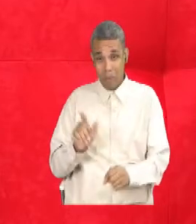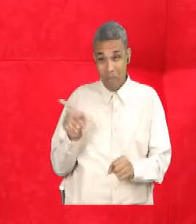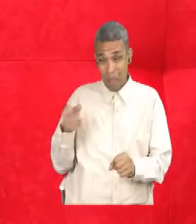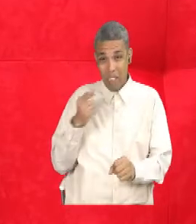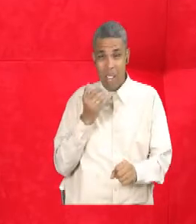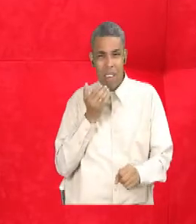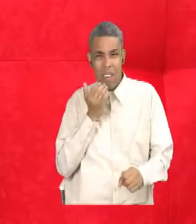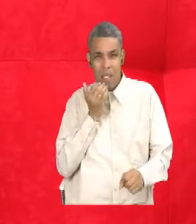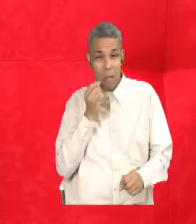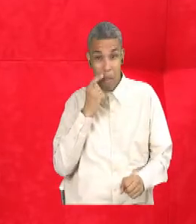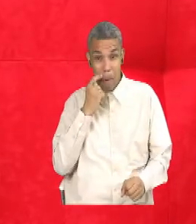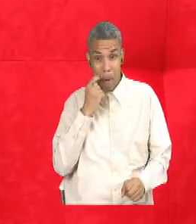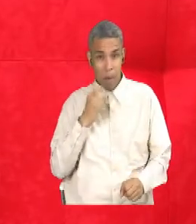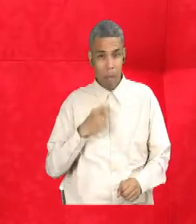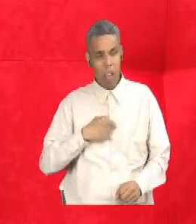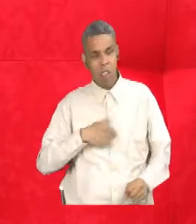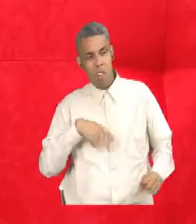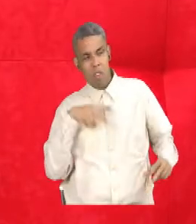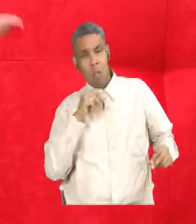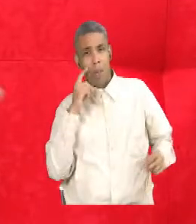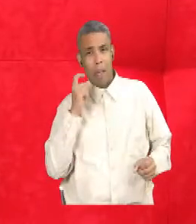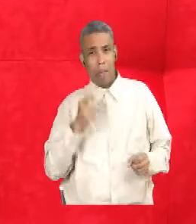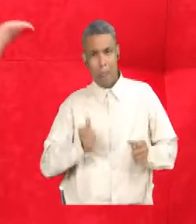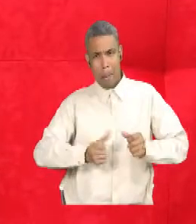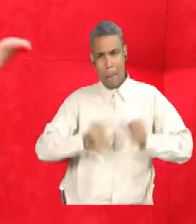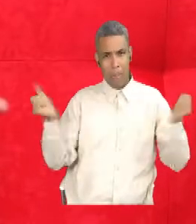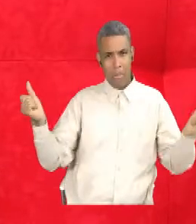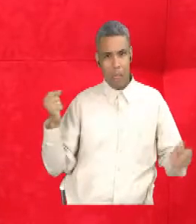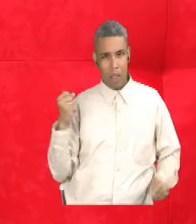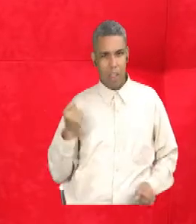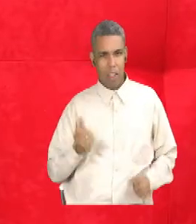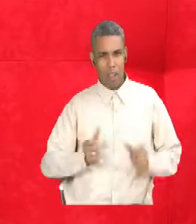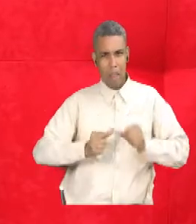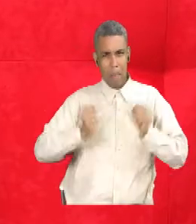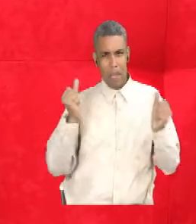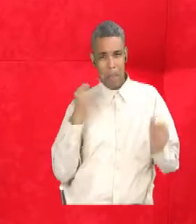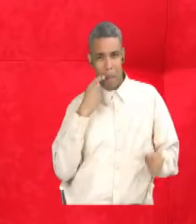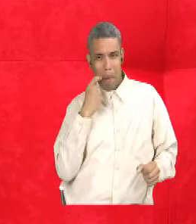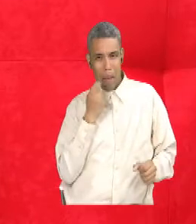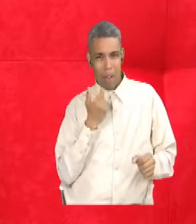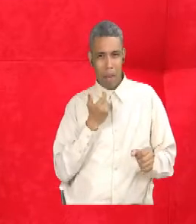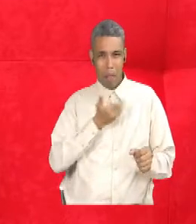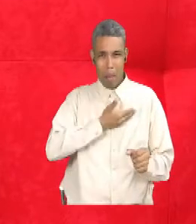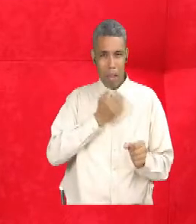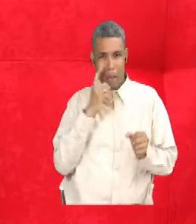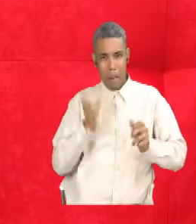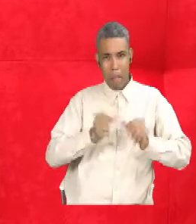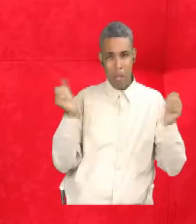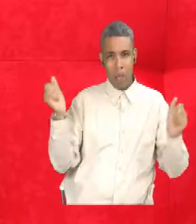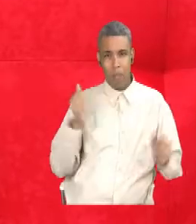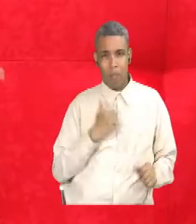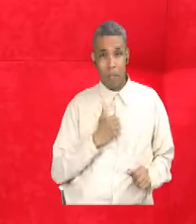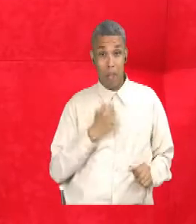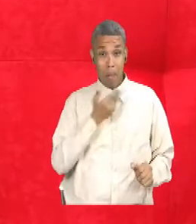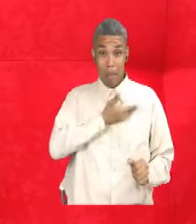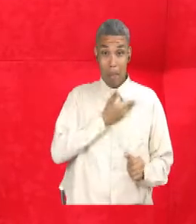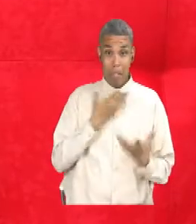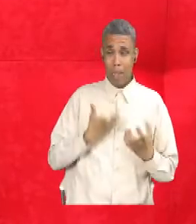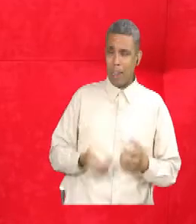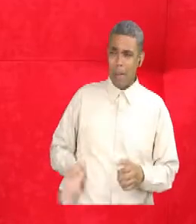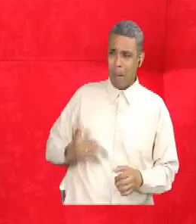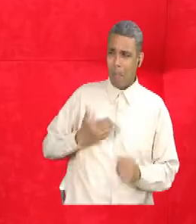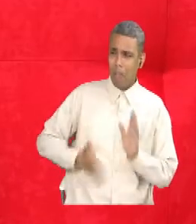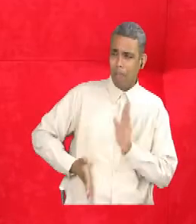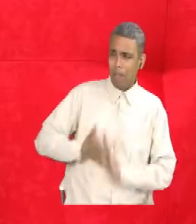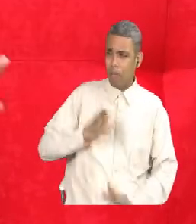tema, para que en una comisaría de familia pues un mediador trate de ayudarlos con eso. Si logran llegar a ese